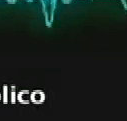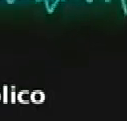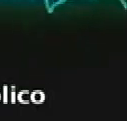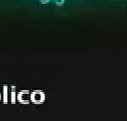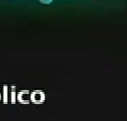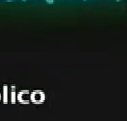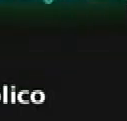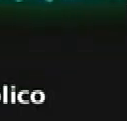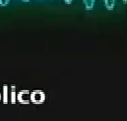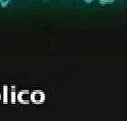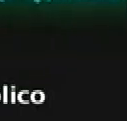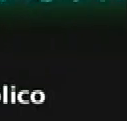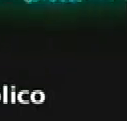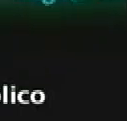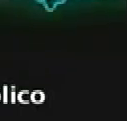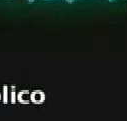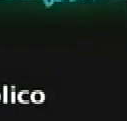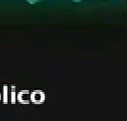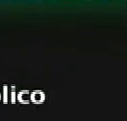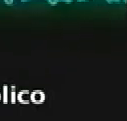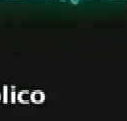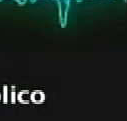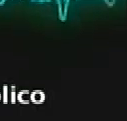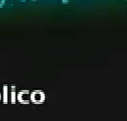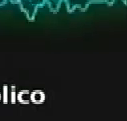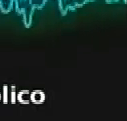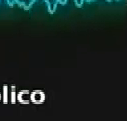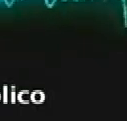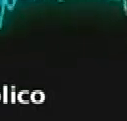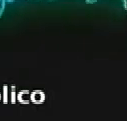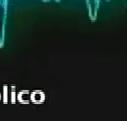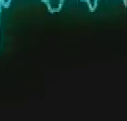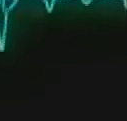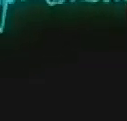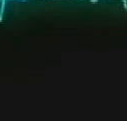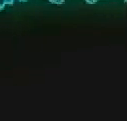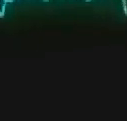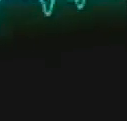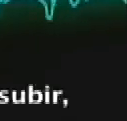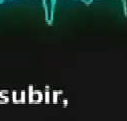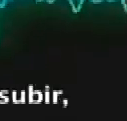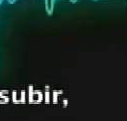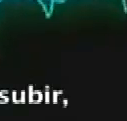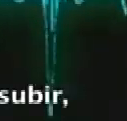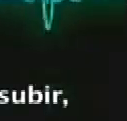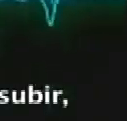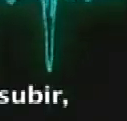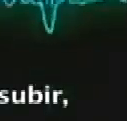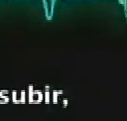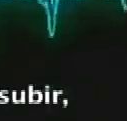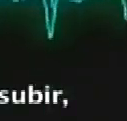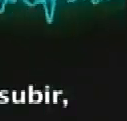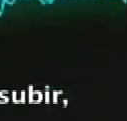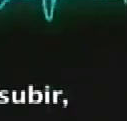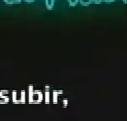sitio donde se encuentra el público general del acto. Ok,